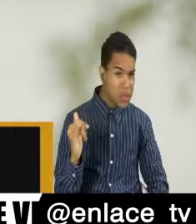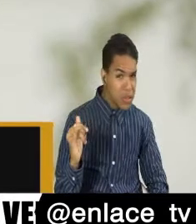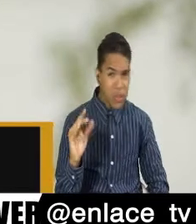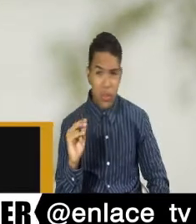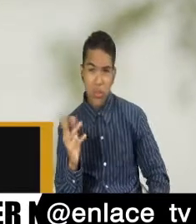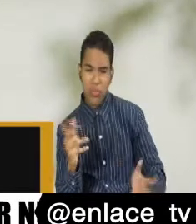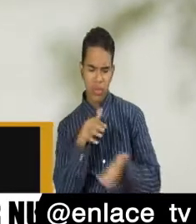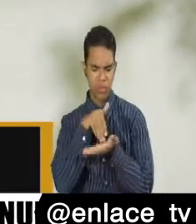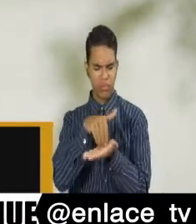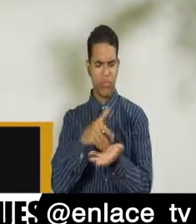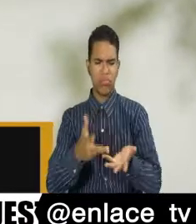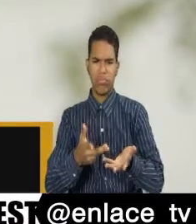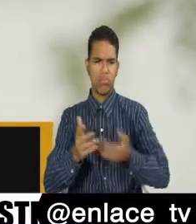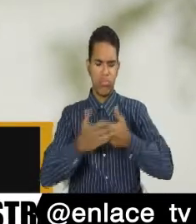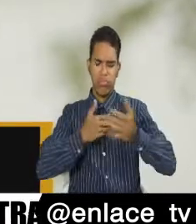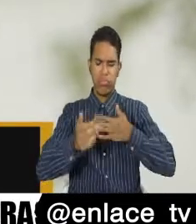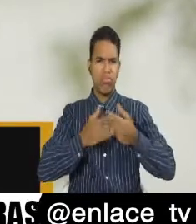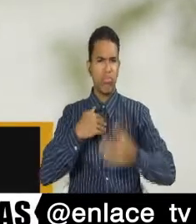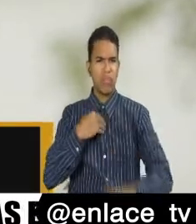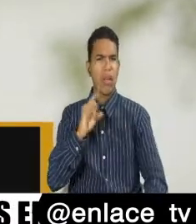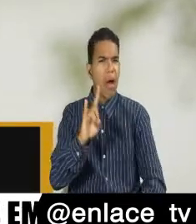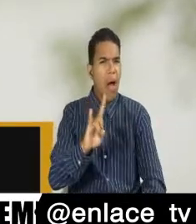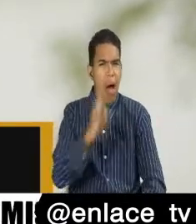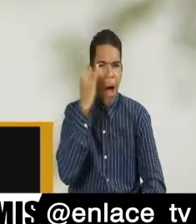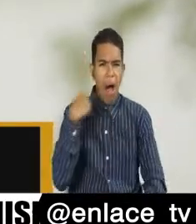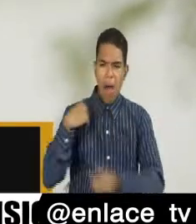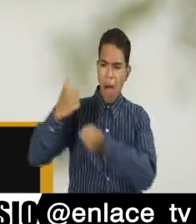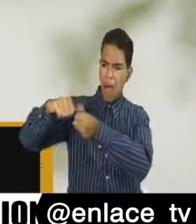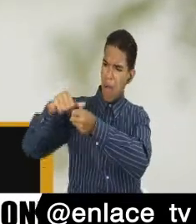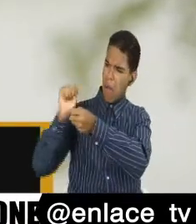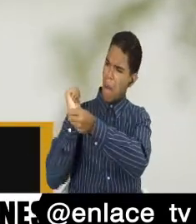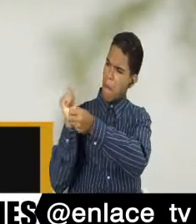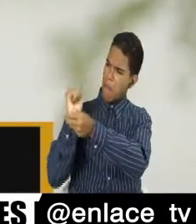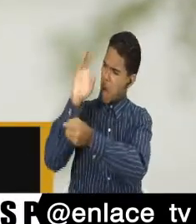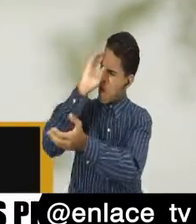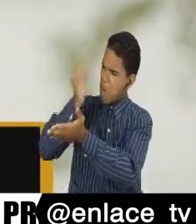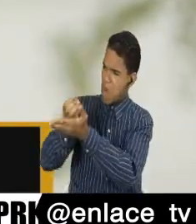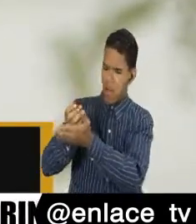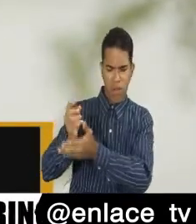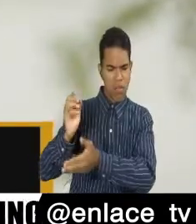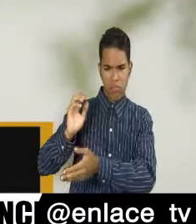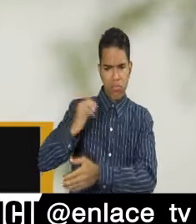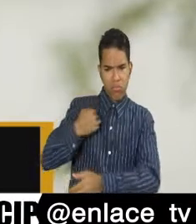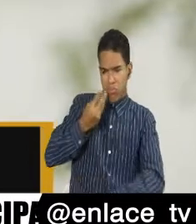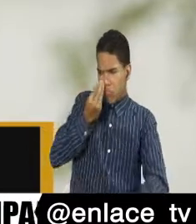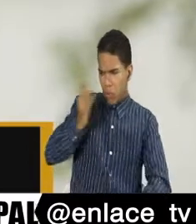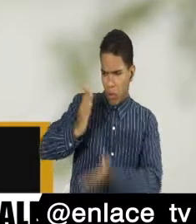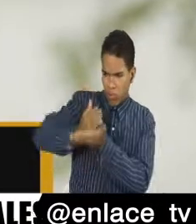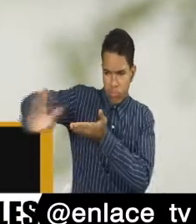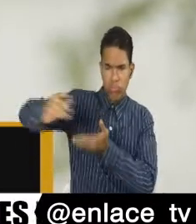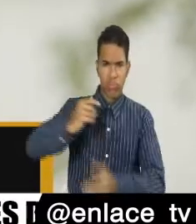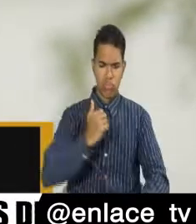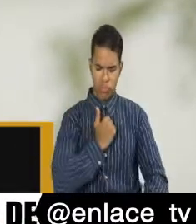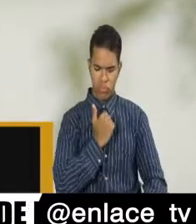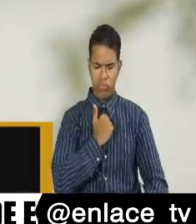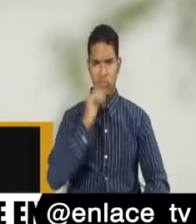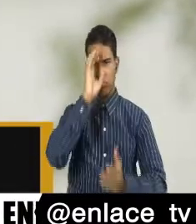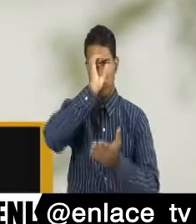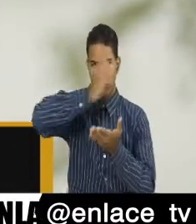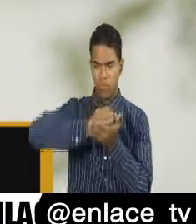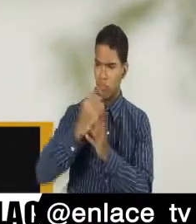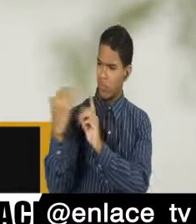nuestra posición independientemente de lo que piense Ecopetrol. Para nosotros es importante que nuestro municipio no se vea